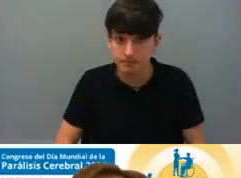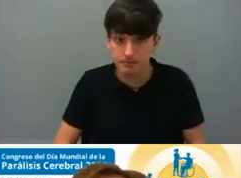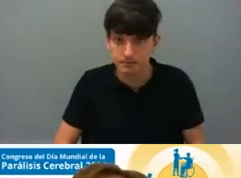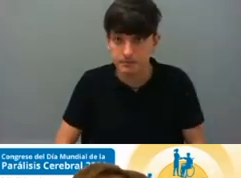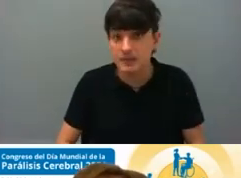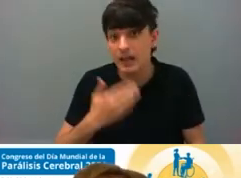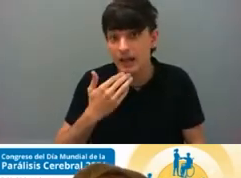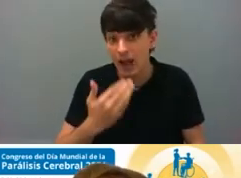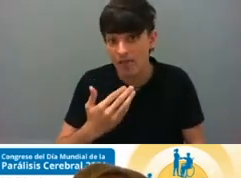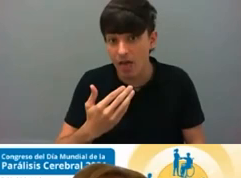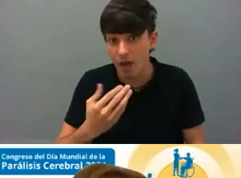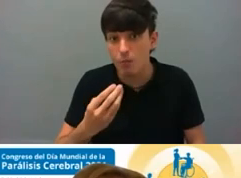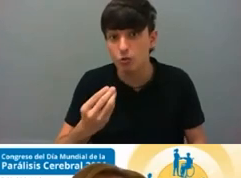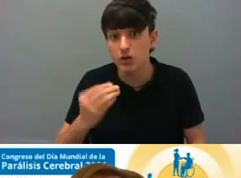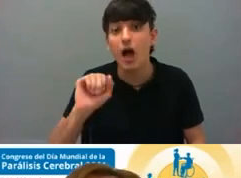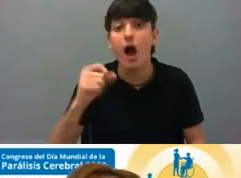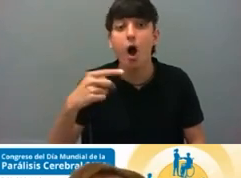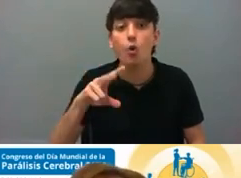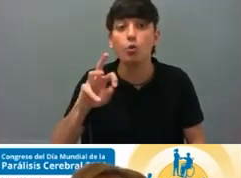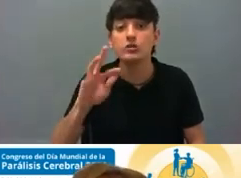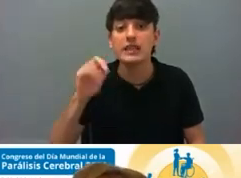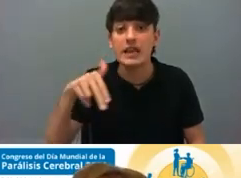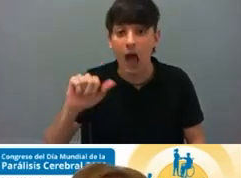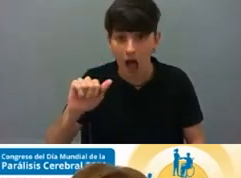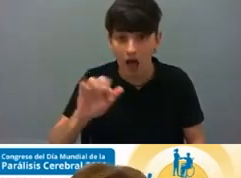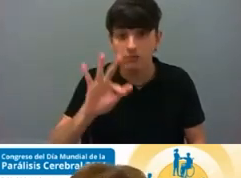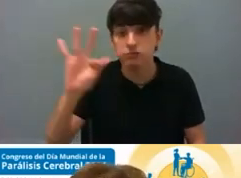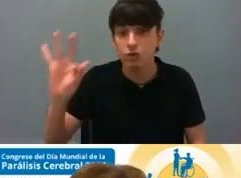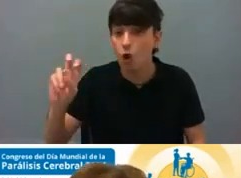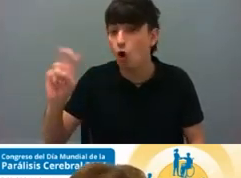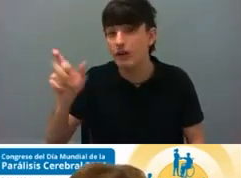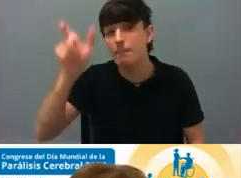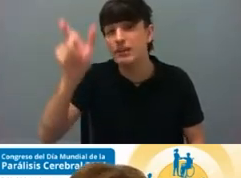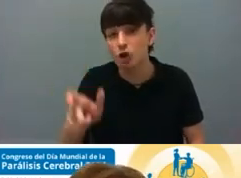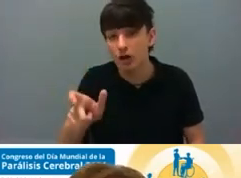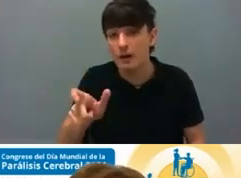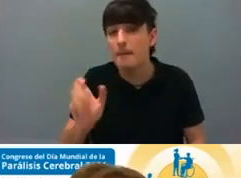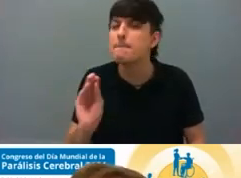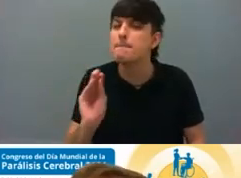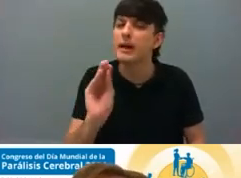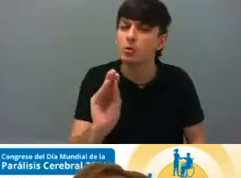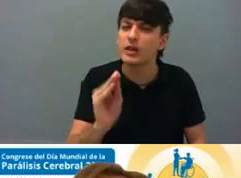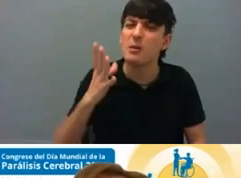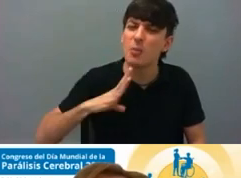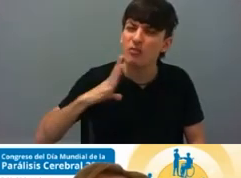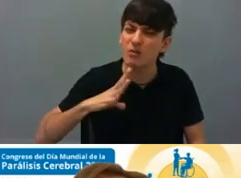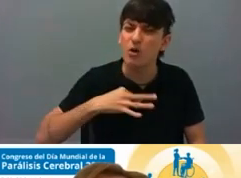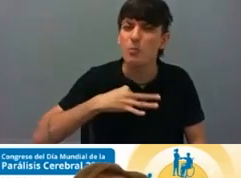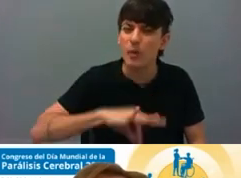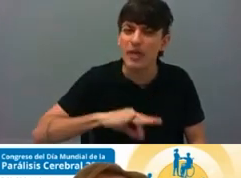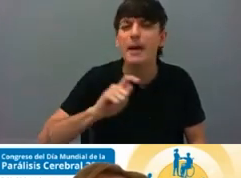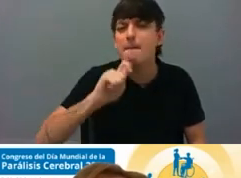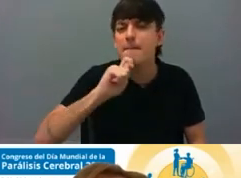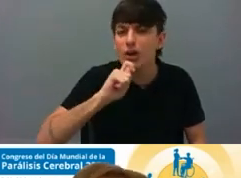Muchísimas gracias, Agustina. Tenemos la palabra de otra persona que pregunta si por favor le podéis activar